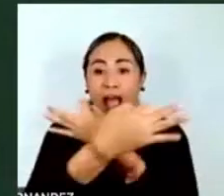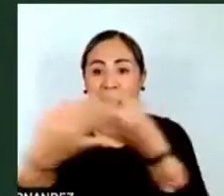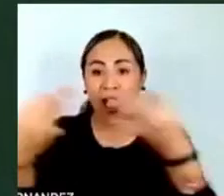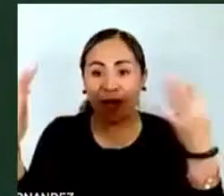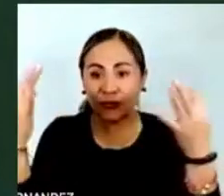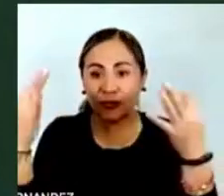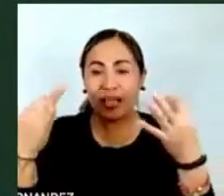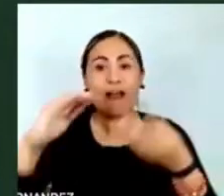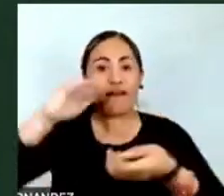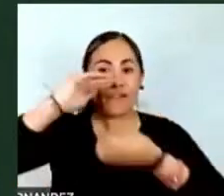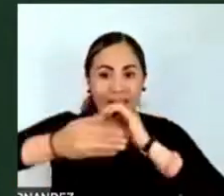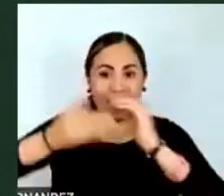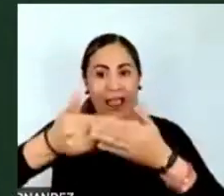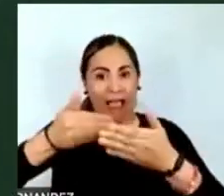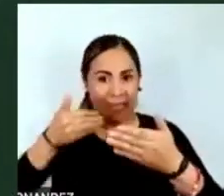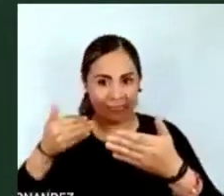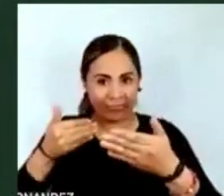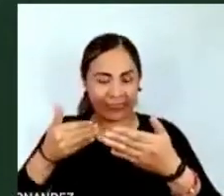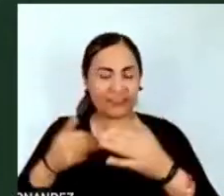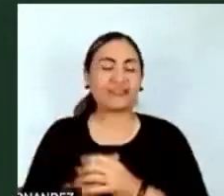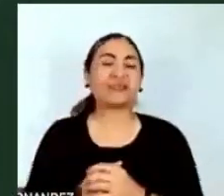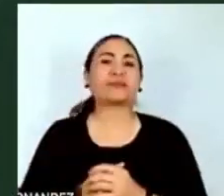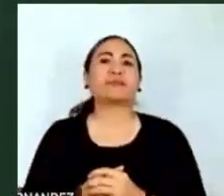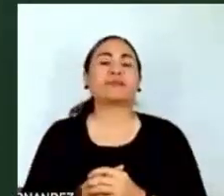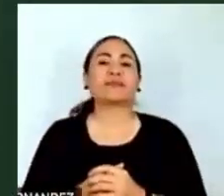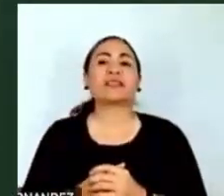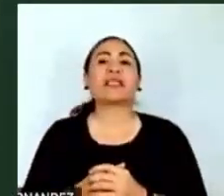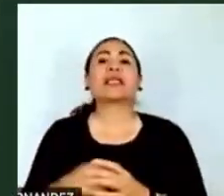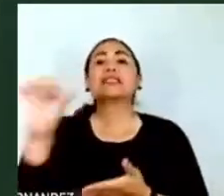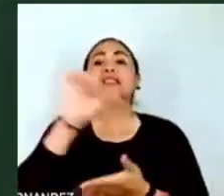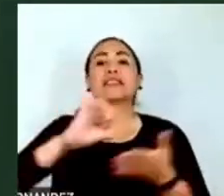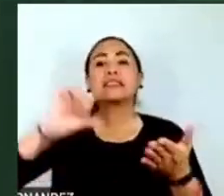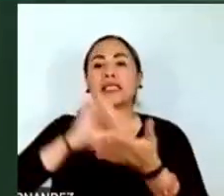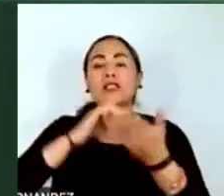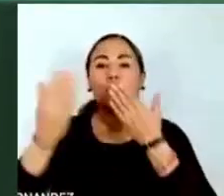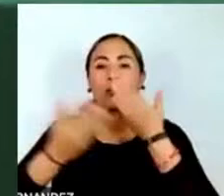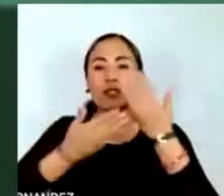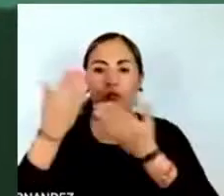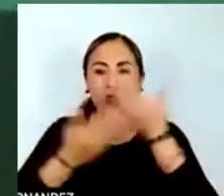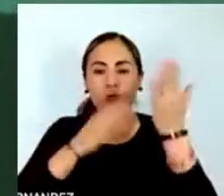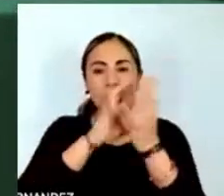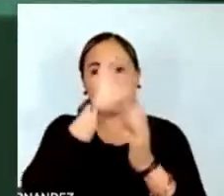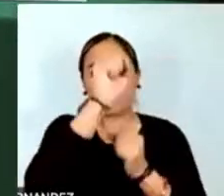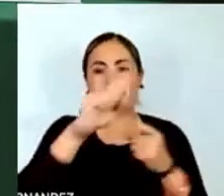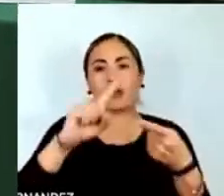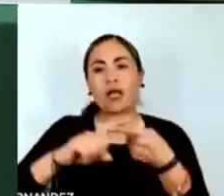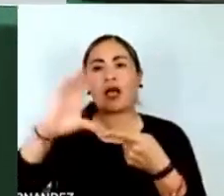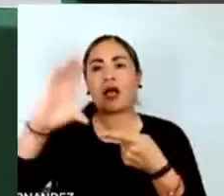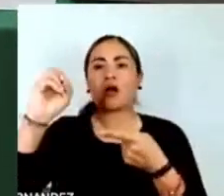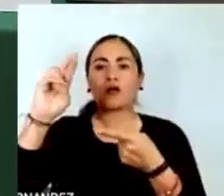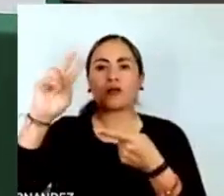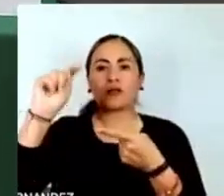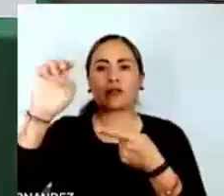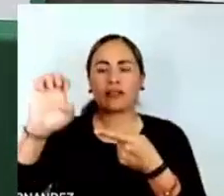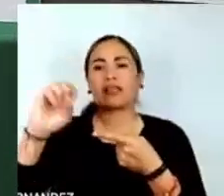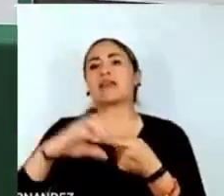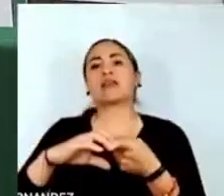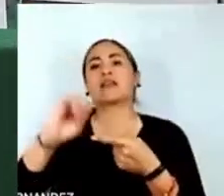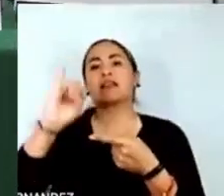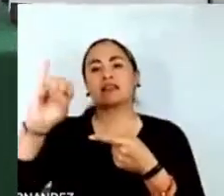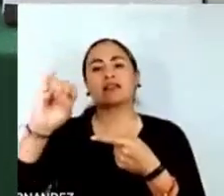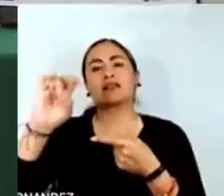evento, que el Centro de Estudios Constitucionales y la Corte Interamericana publicaremos